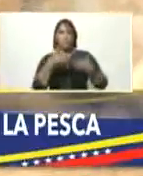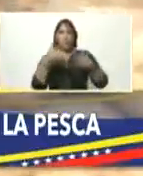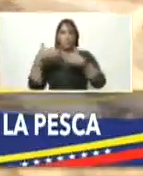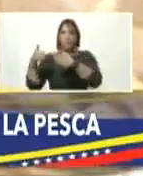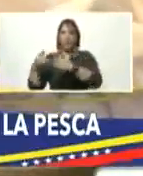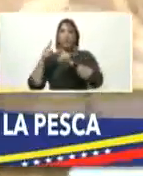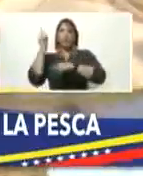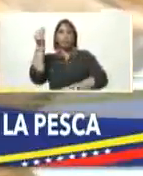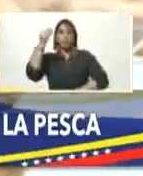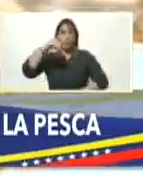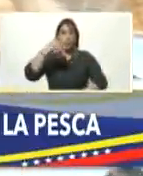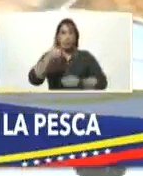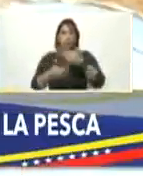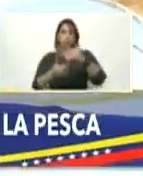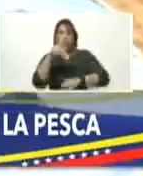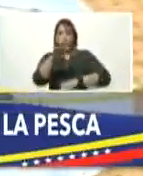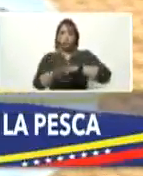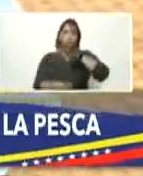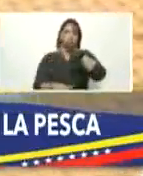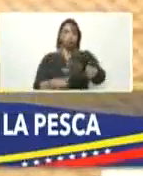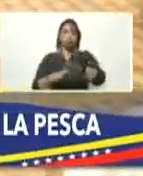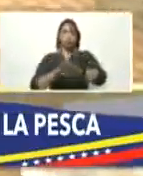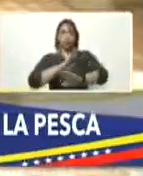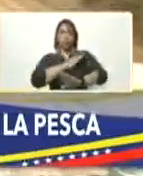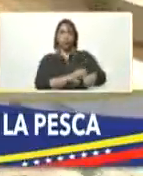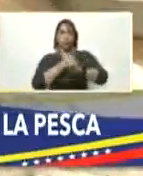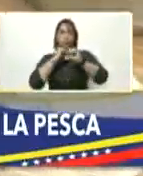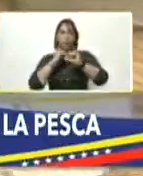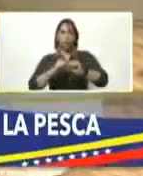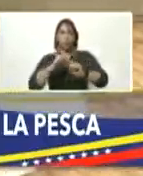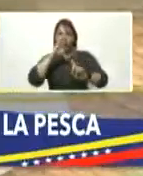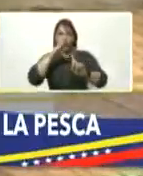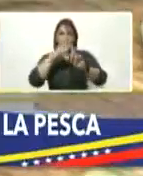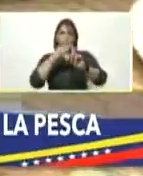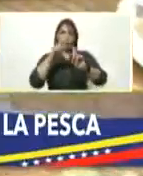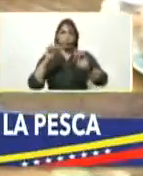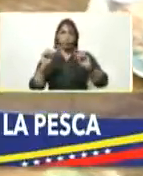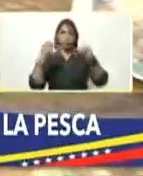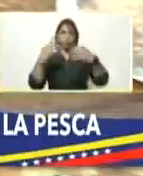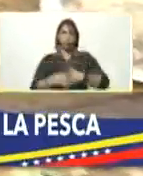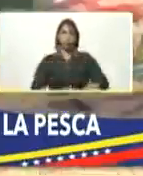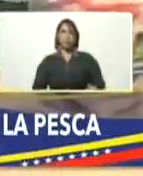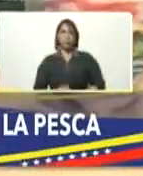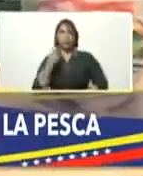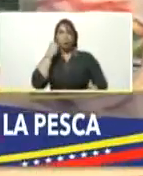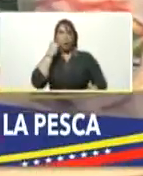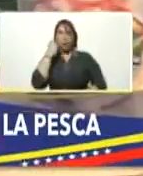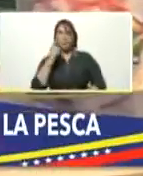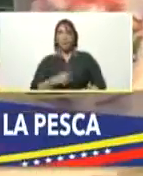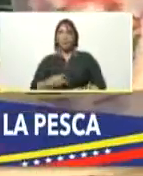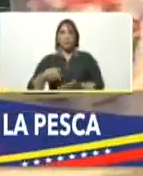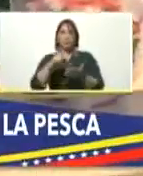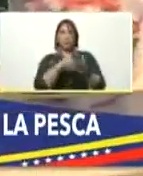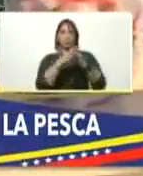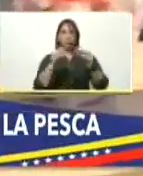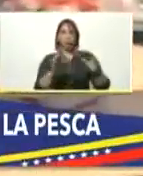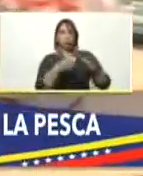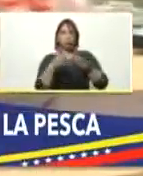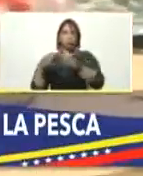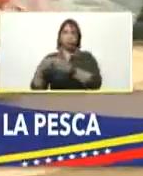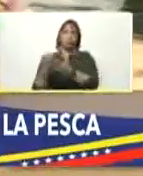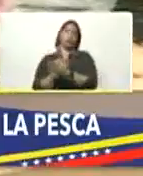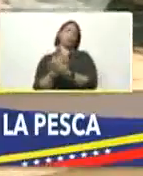pero además dar pasos decididos y firmes hacia el empoderamiento y la emancipación de la mujer que participa en todos estos sectores económicos de